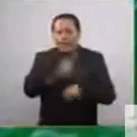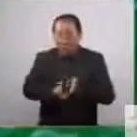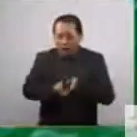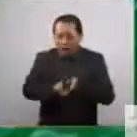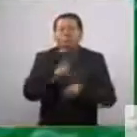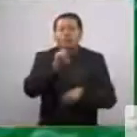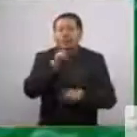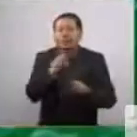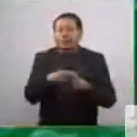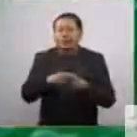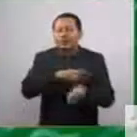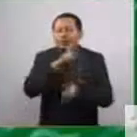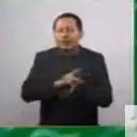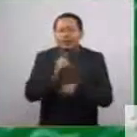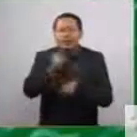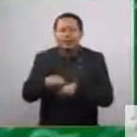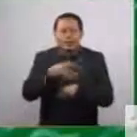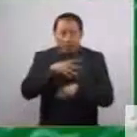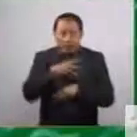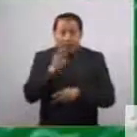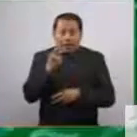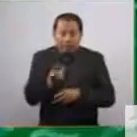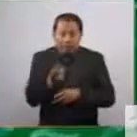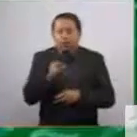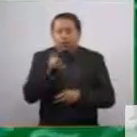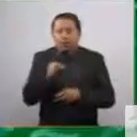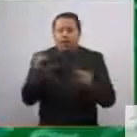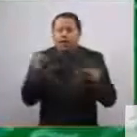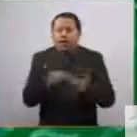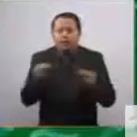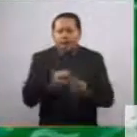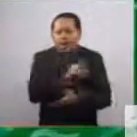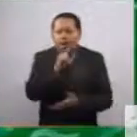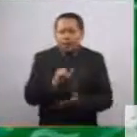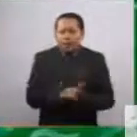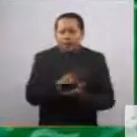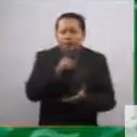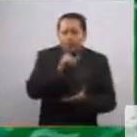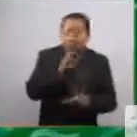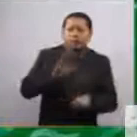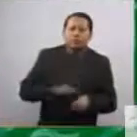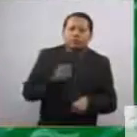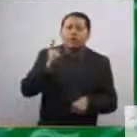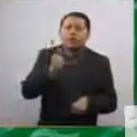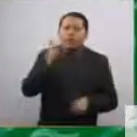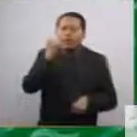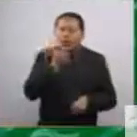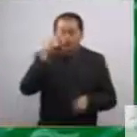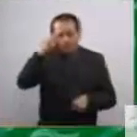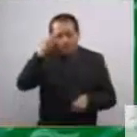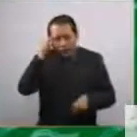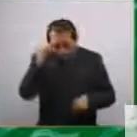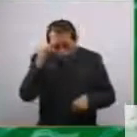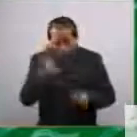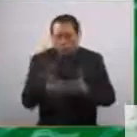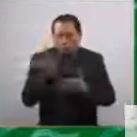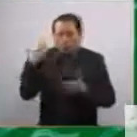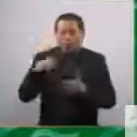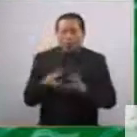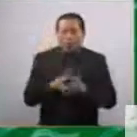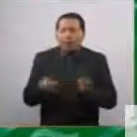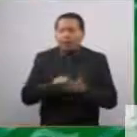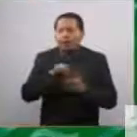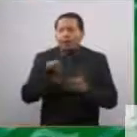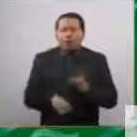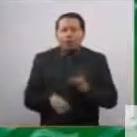Existen países cuya situación lingüística no ha requerido ninguna legislación al respecto, ya que las lenguas indígenas desaparecieron hace mucho, como